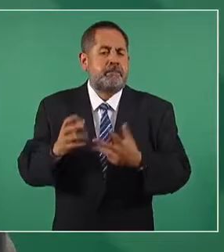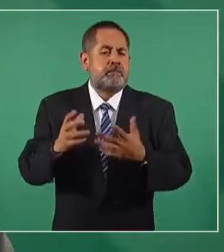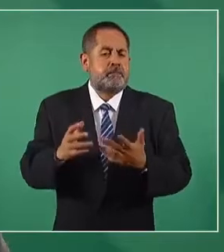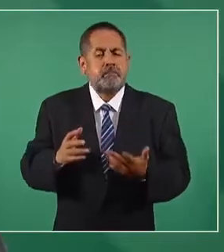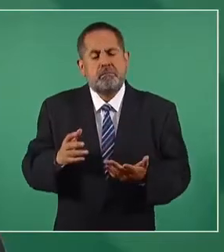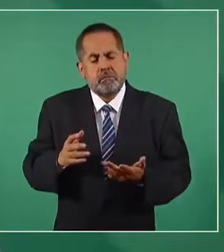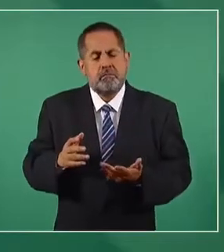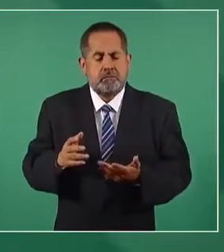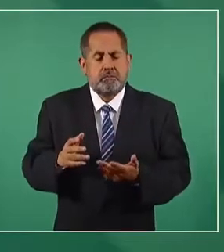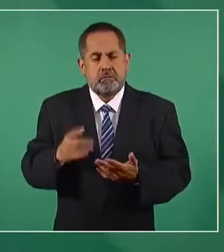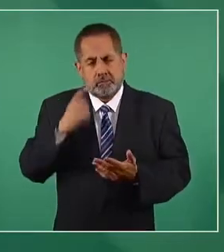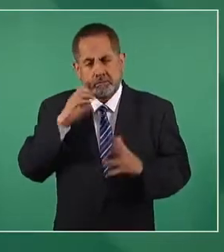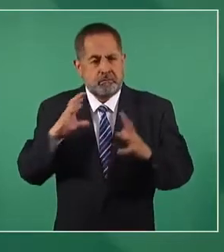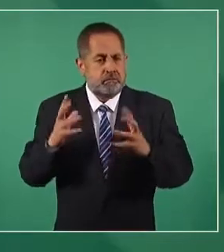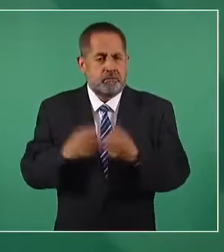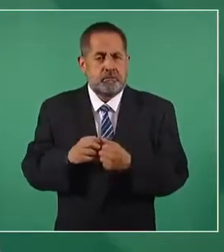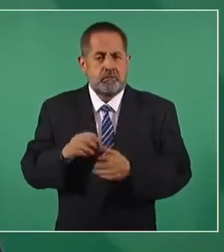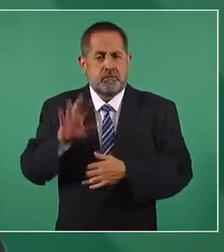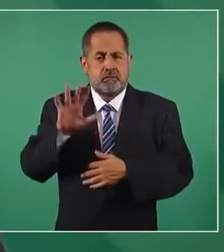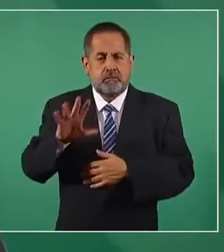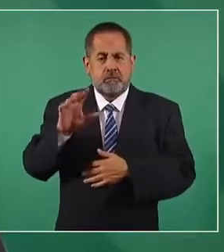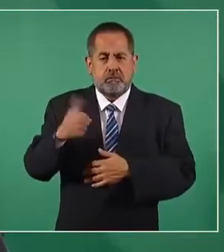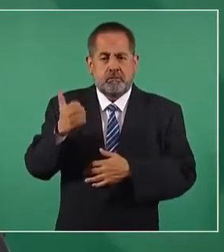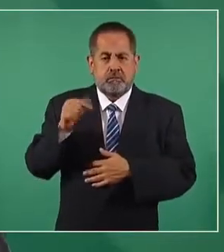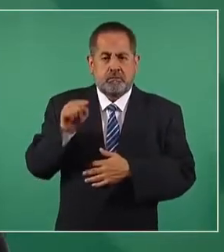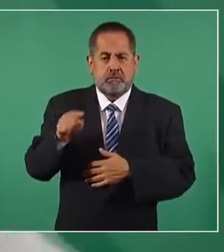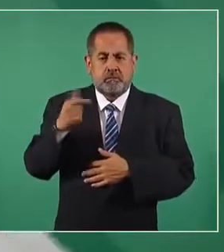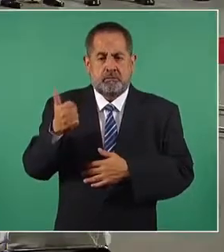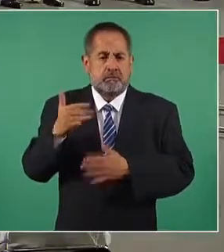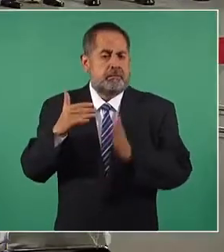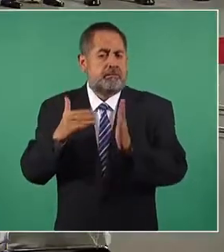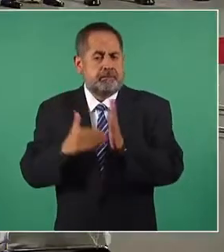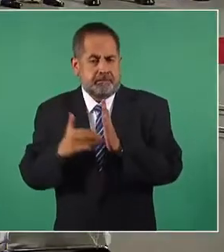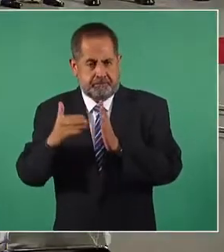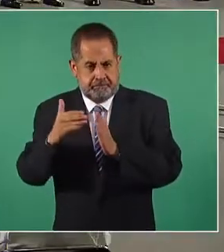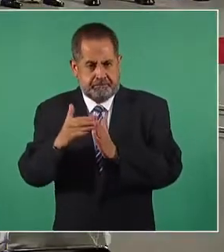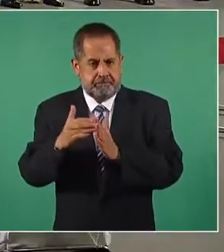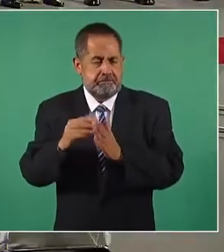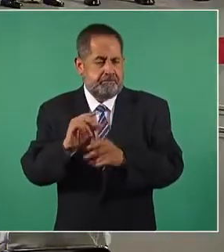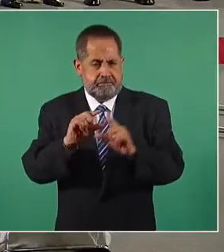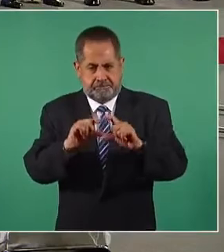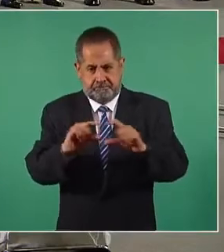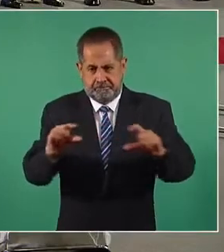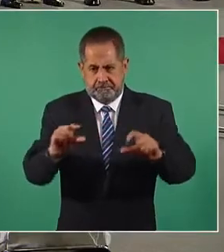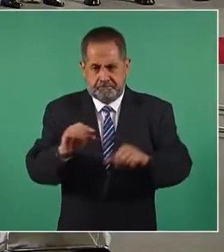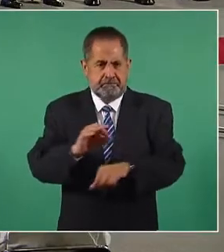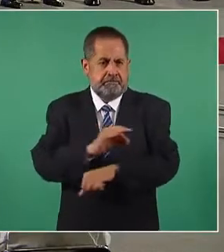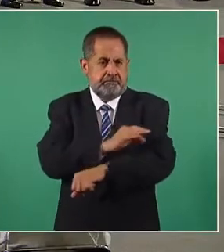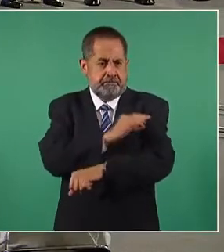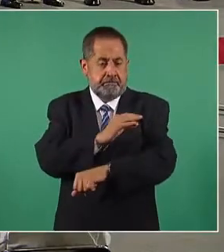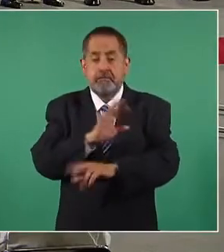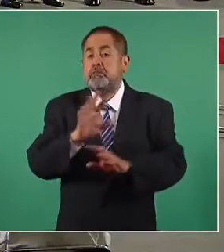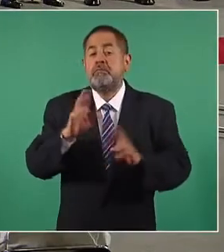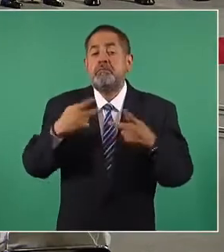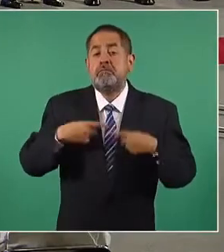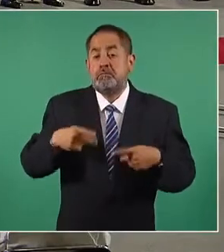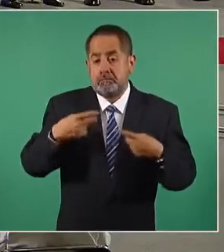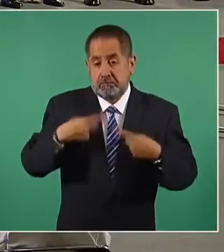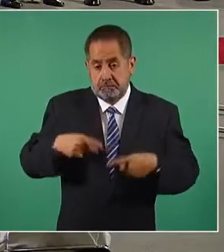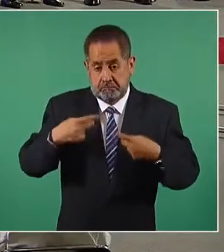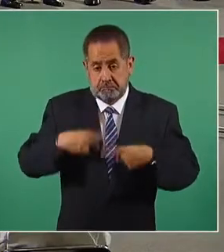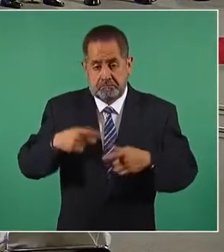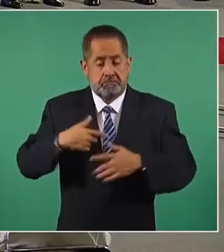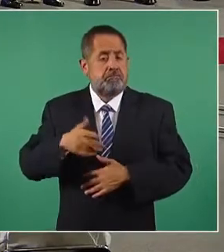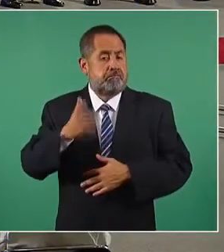una cantidad de 56.6 millones de dosis de personas que han